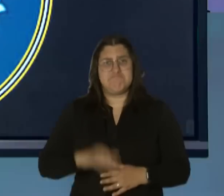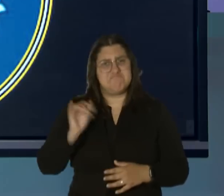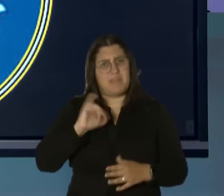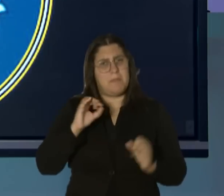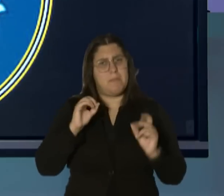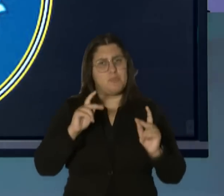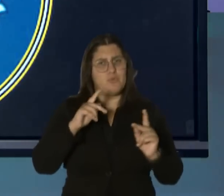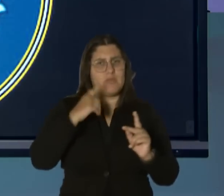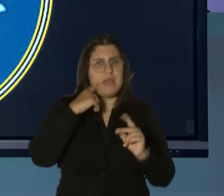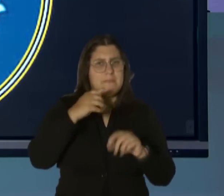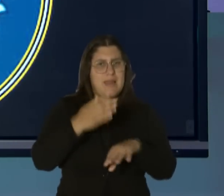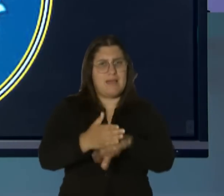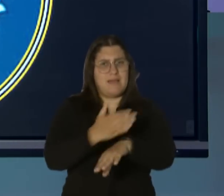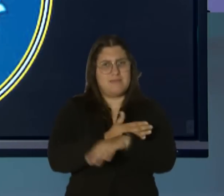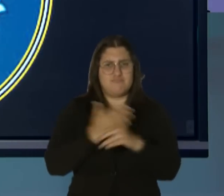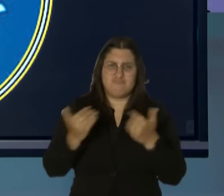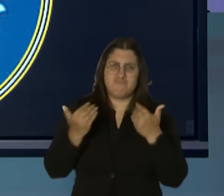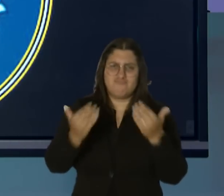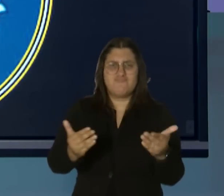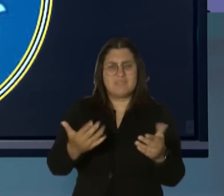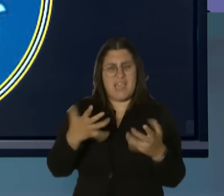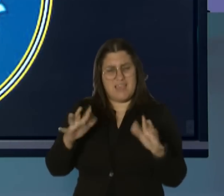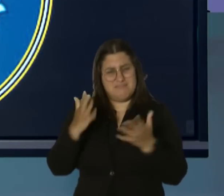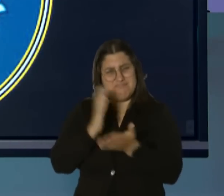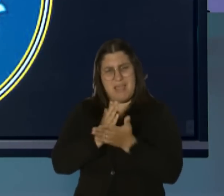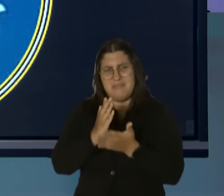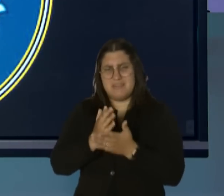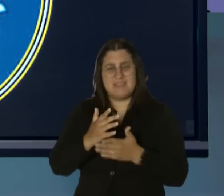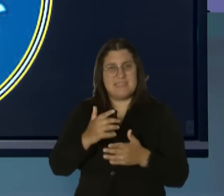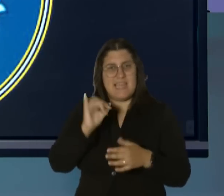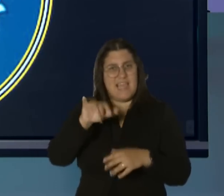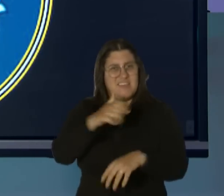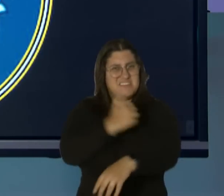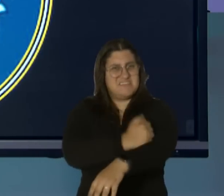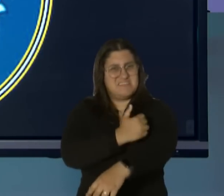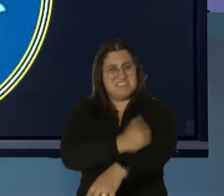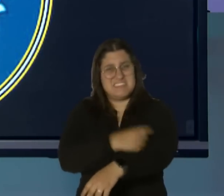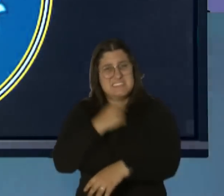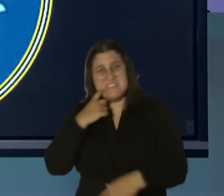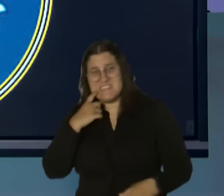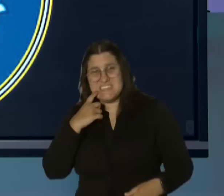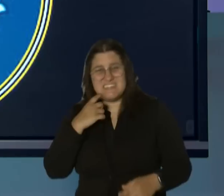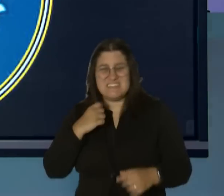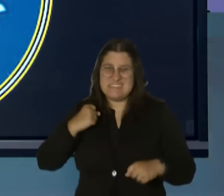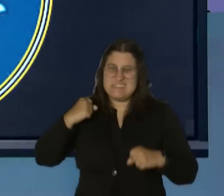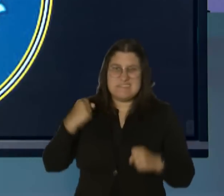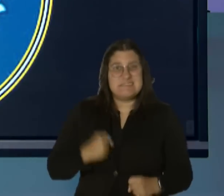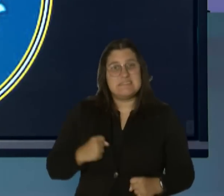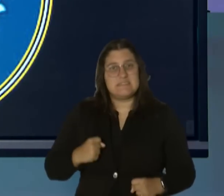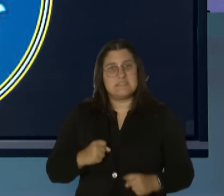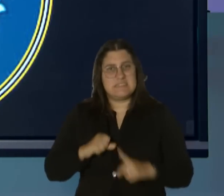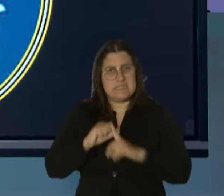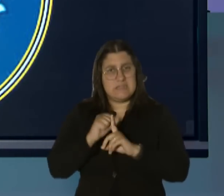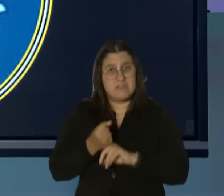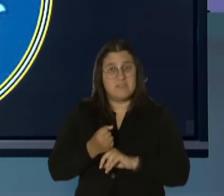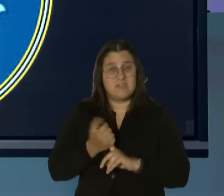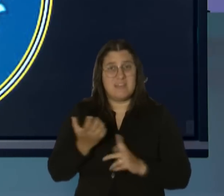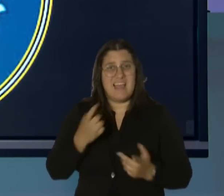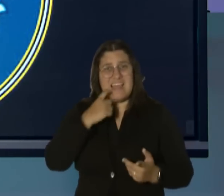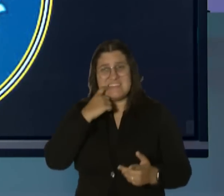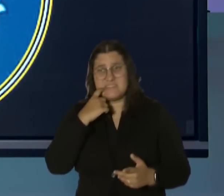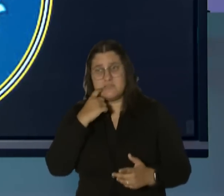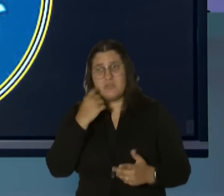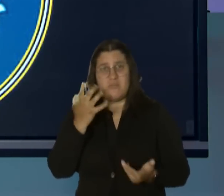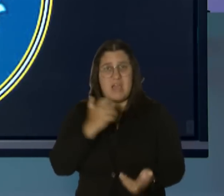oportunidad eche para adelante, salga de eso que es pesado y difícil que son la adicción